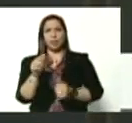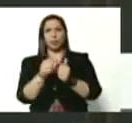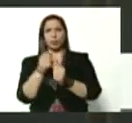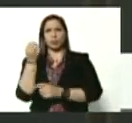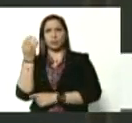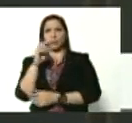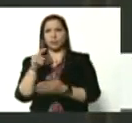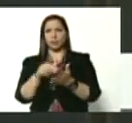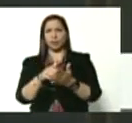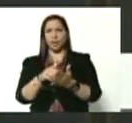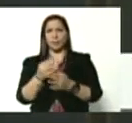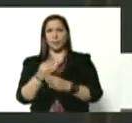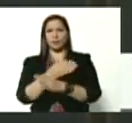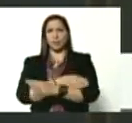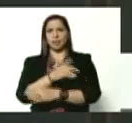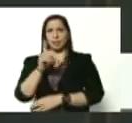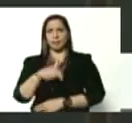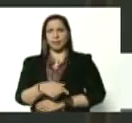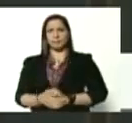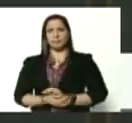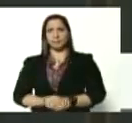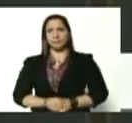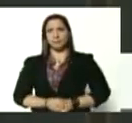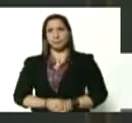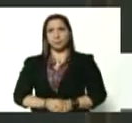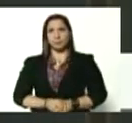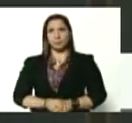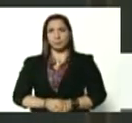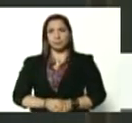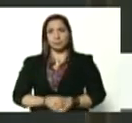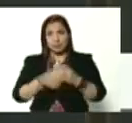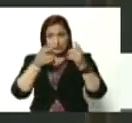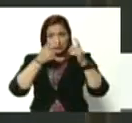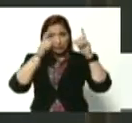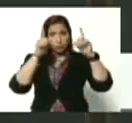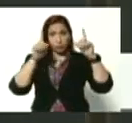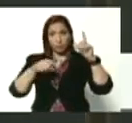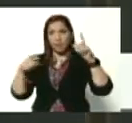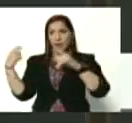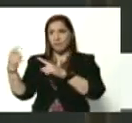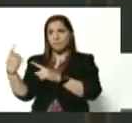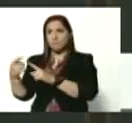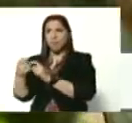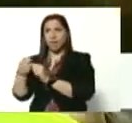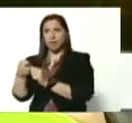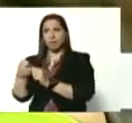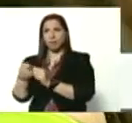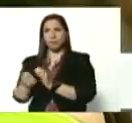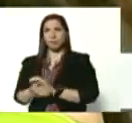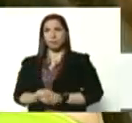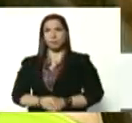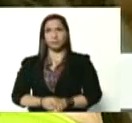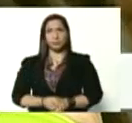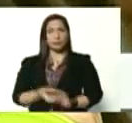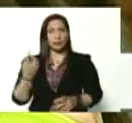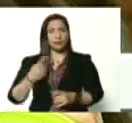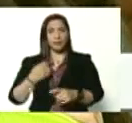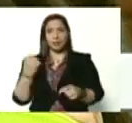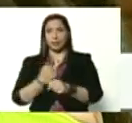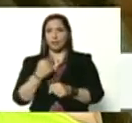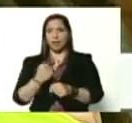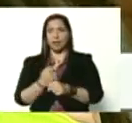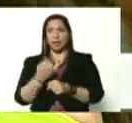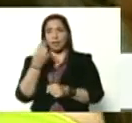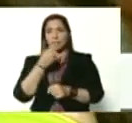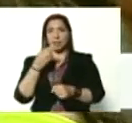pasada el chivo y el mecate a uno por allá en nuestra tierra me decía una señora que había que trabajar y rezar